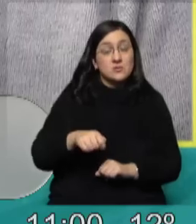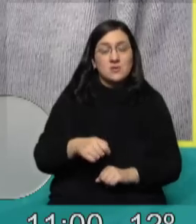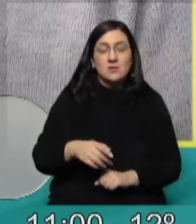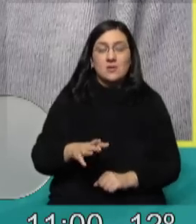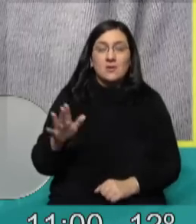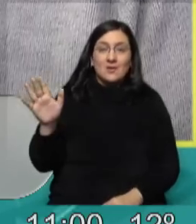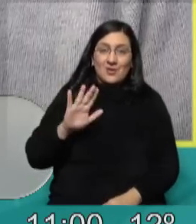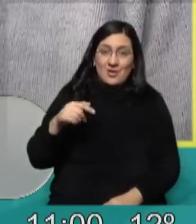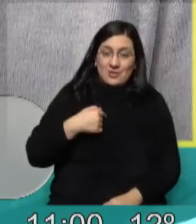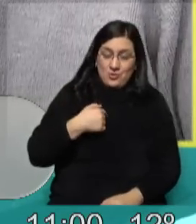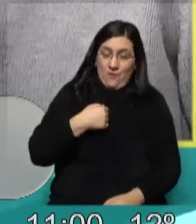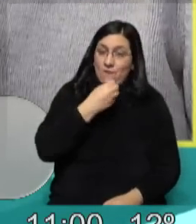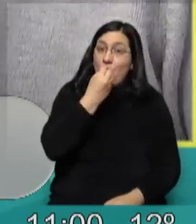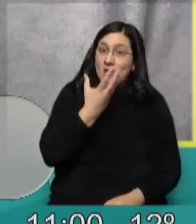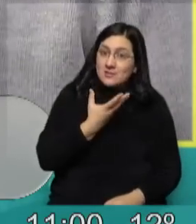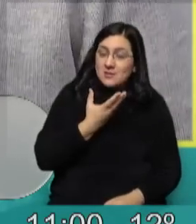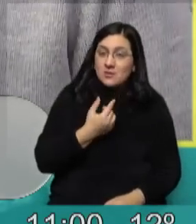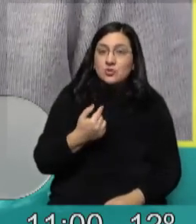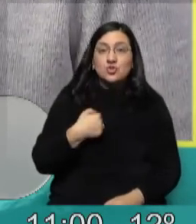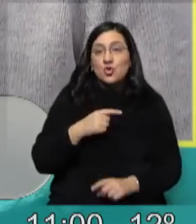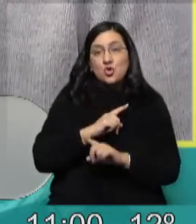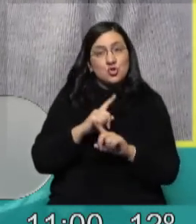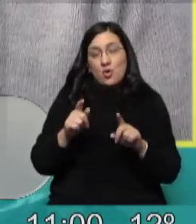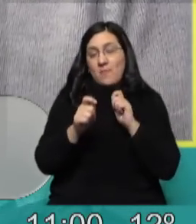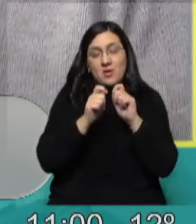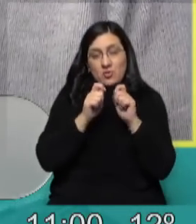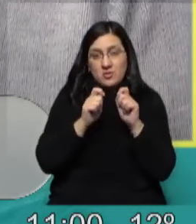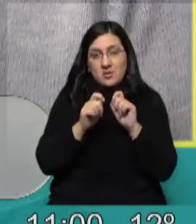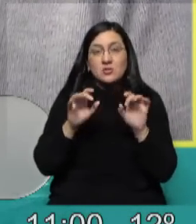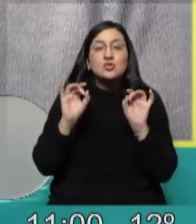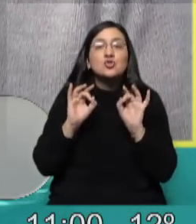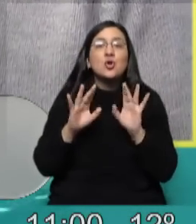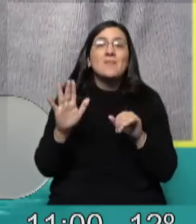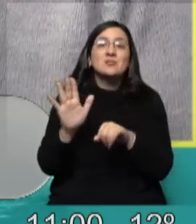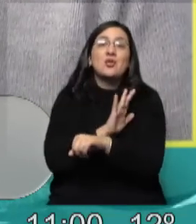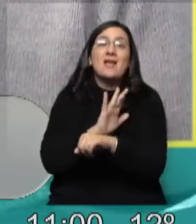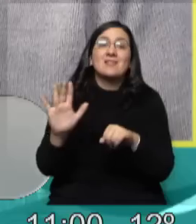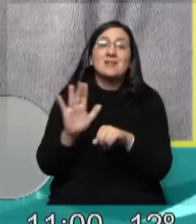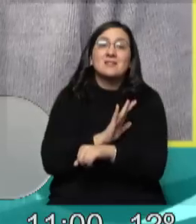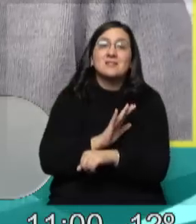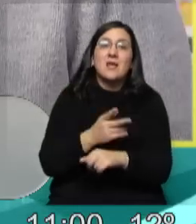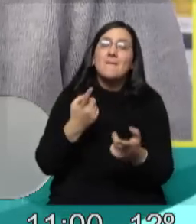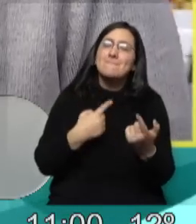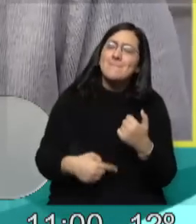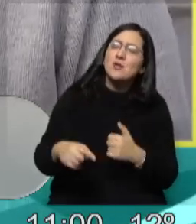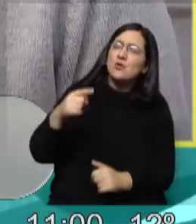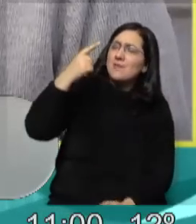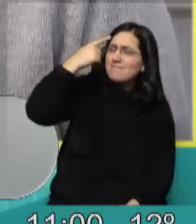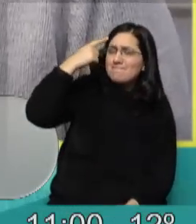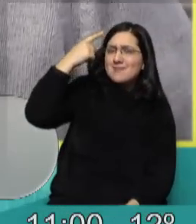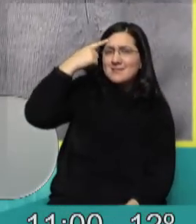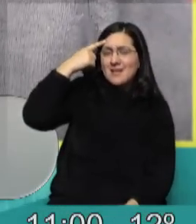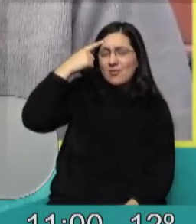saluda Florencia. Buen día. Yo no soy periodista. ¿Qué tal, Flor? Soy simplemente una actriz. Pero me quedé colgada de lo que estabas